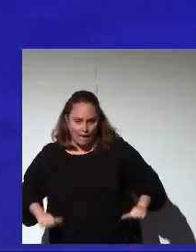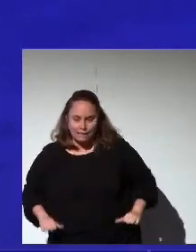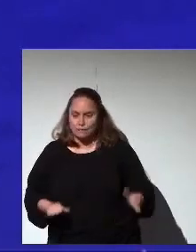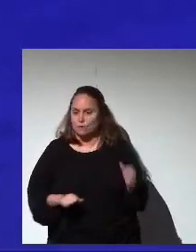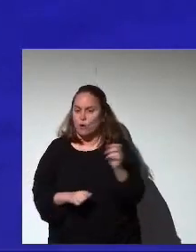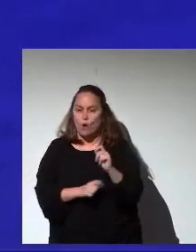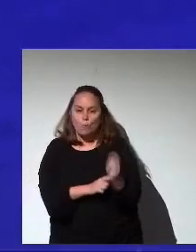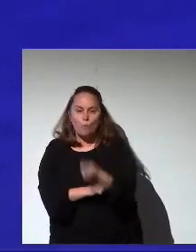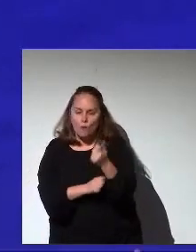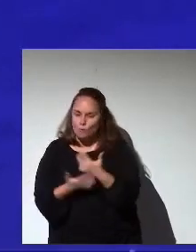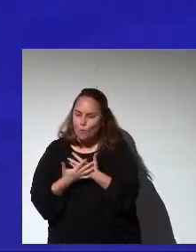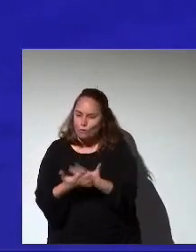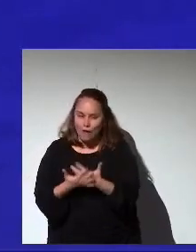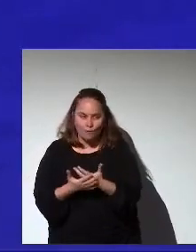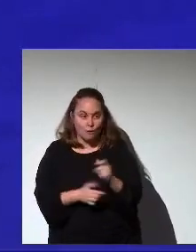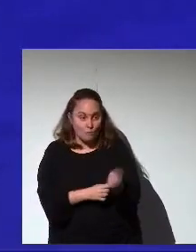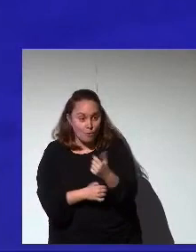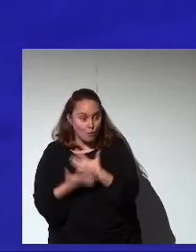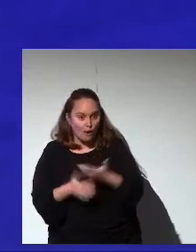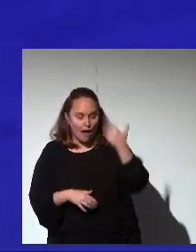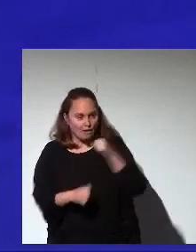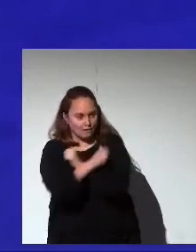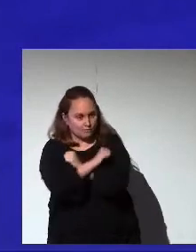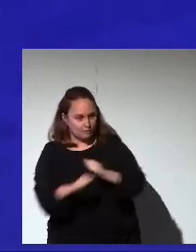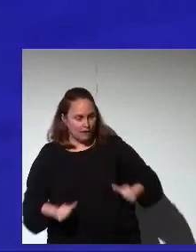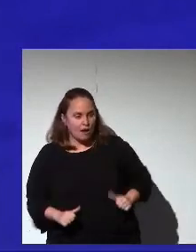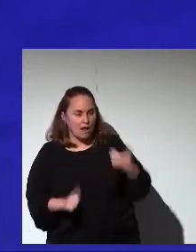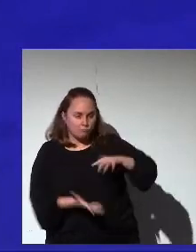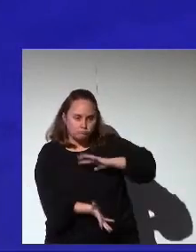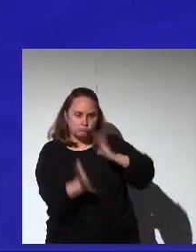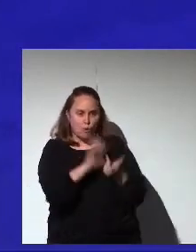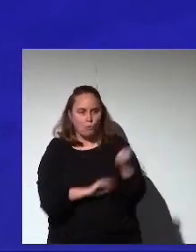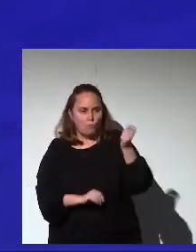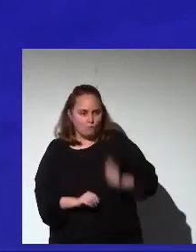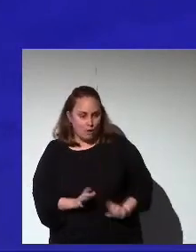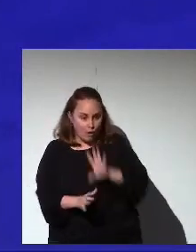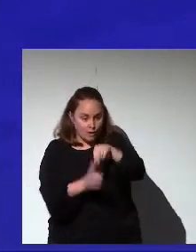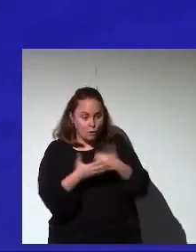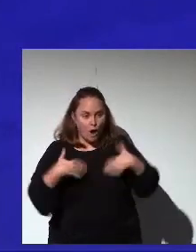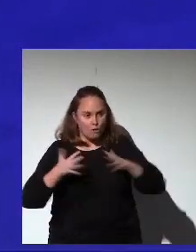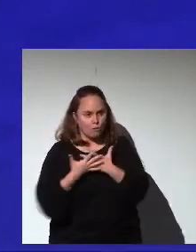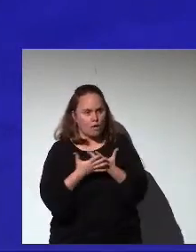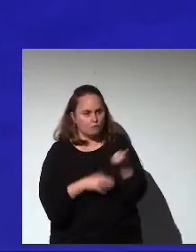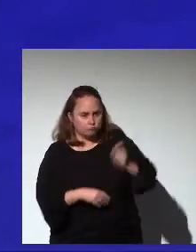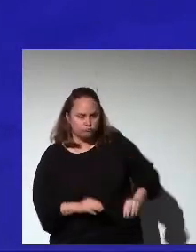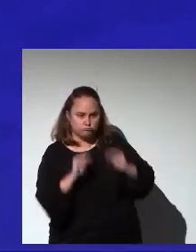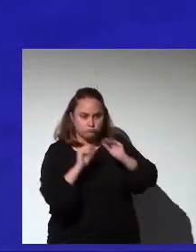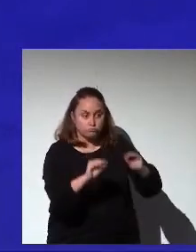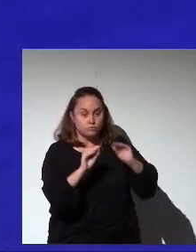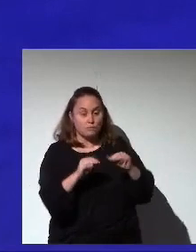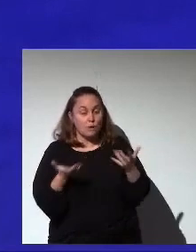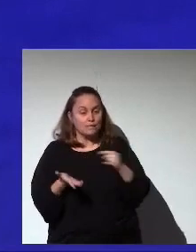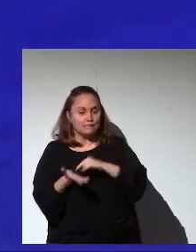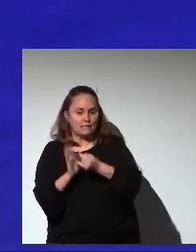bomberos voluntarios, cada vez existe una mayor profesionalización dentro de esos bomberos voluntarios. Sin embargo, los sistemas